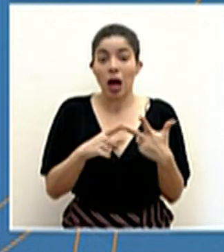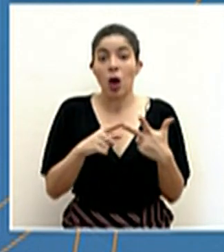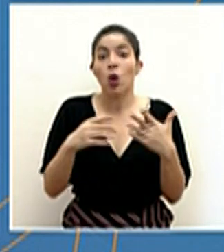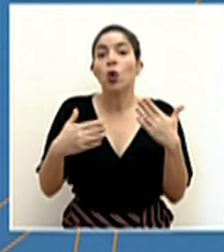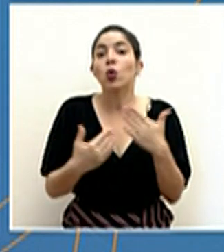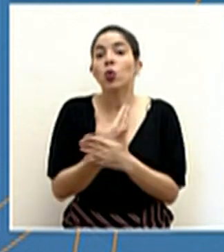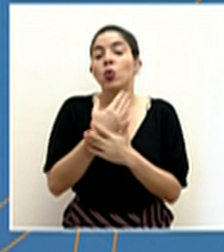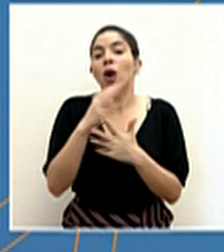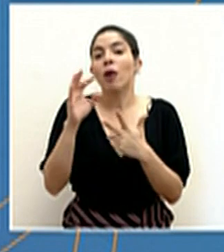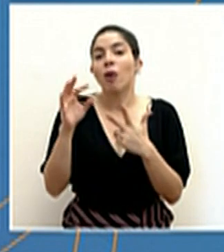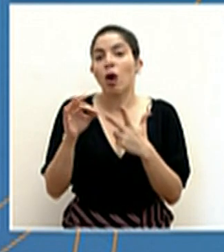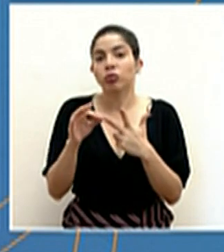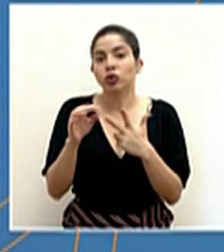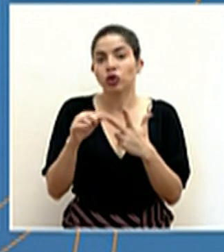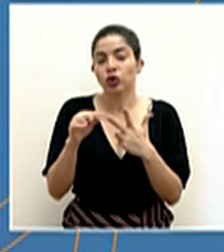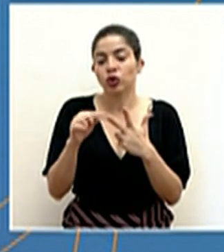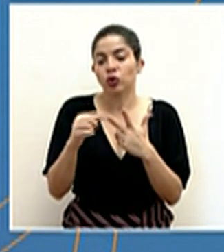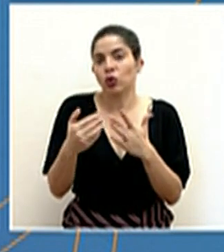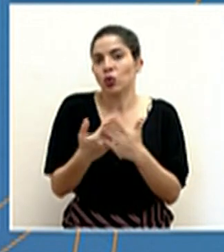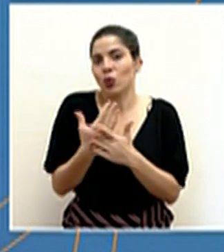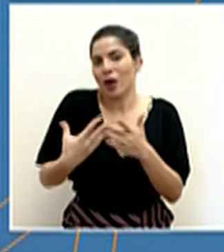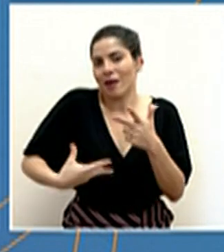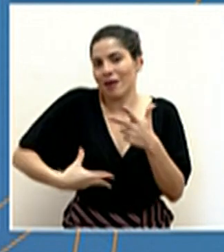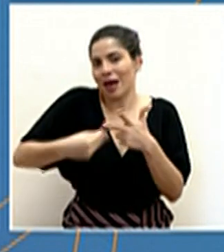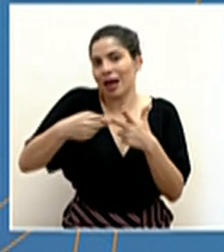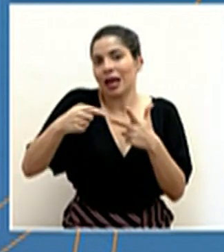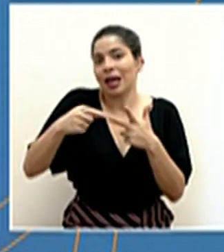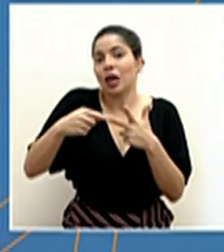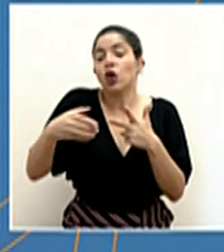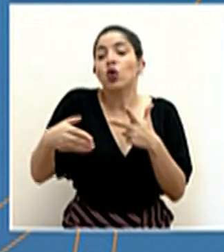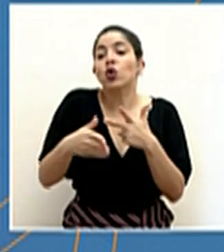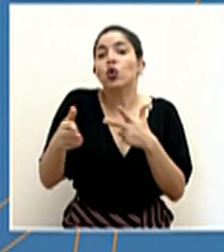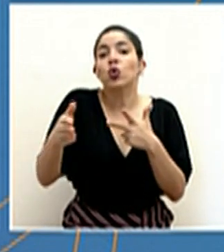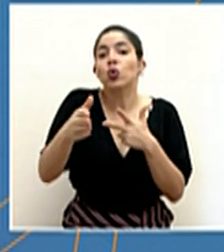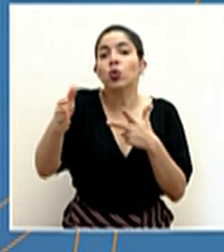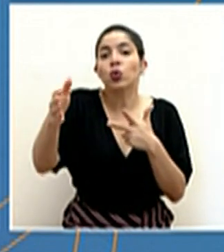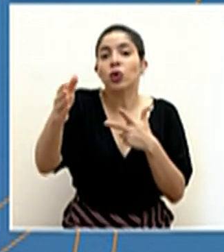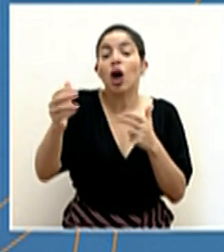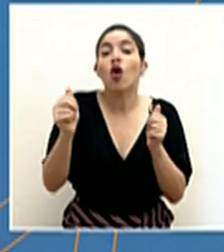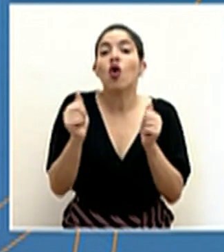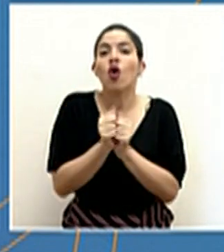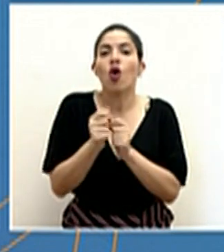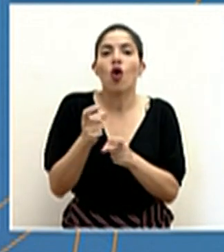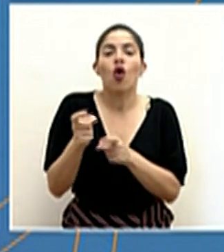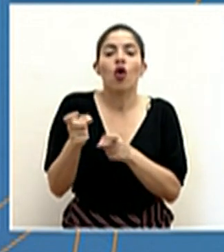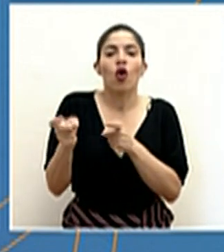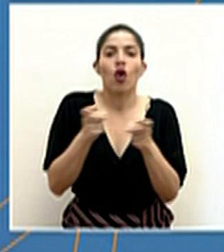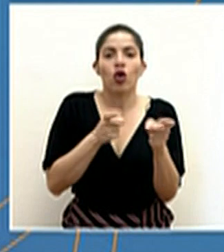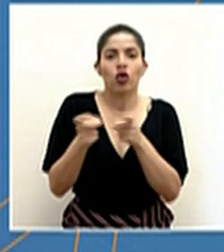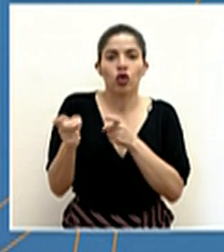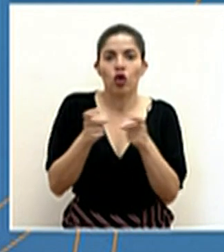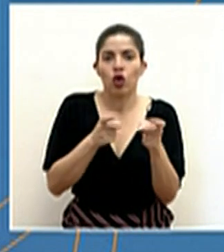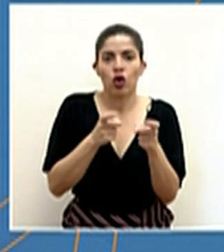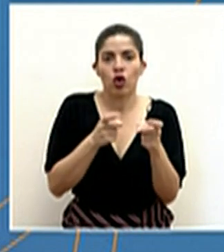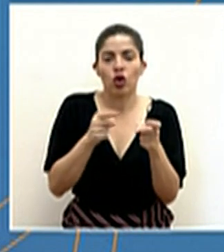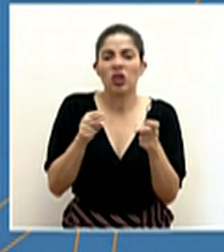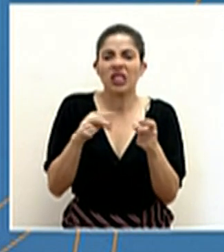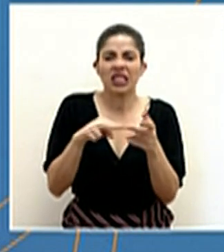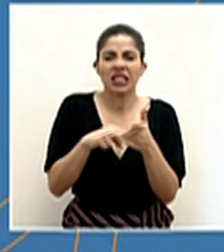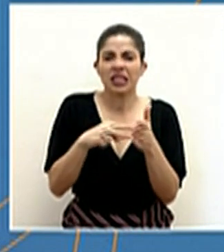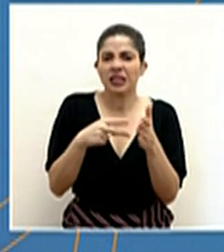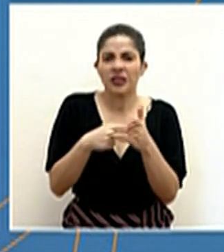tercera opción que se presenta ahí, que es la ruta fiscal controlada. Eso se trata